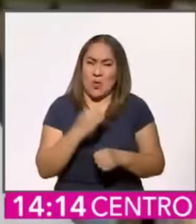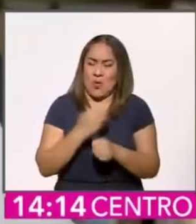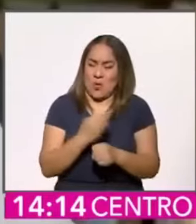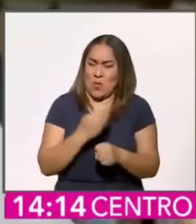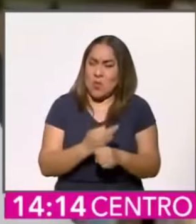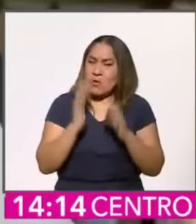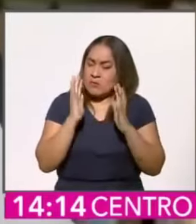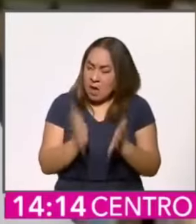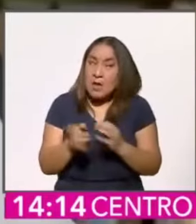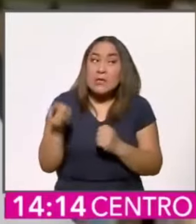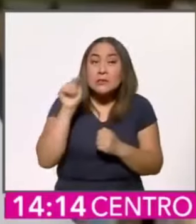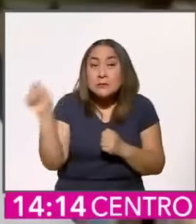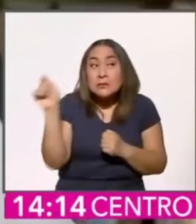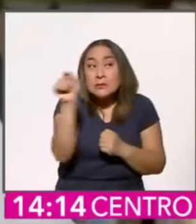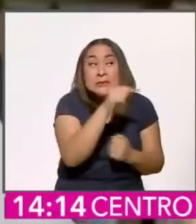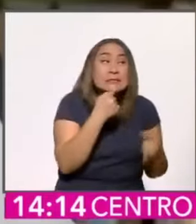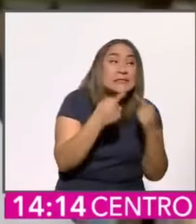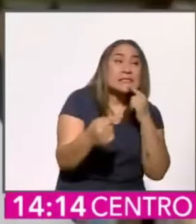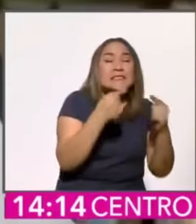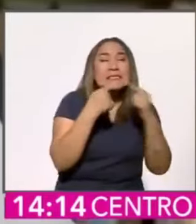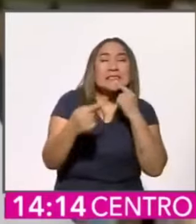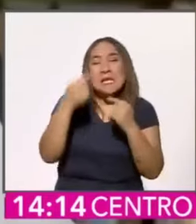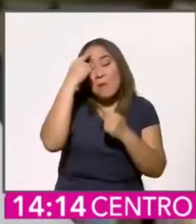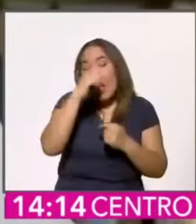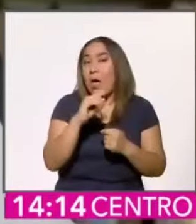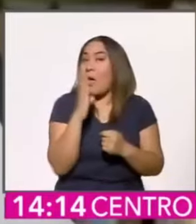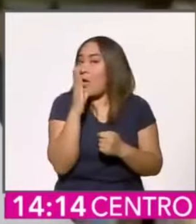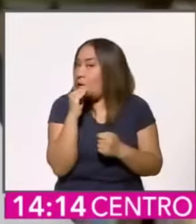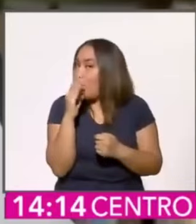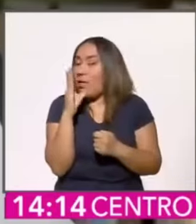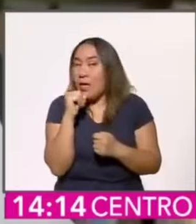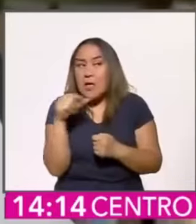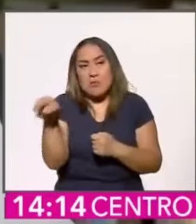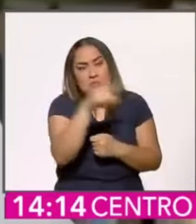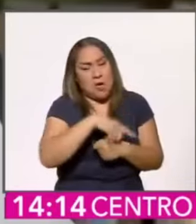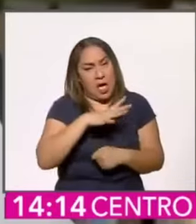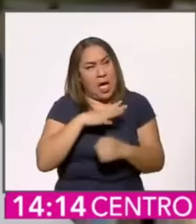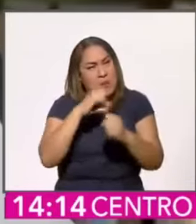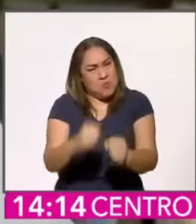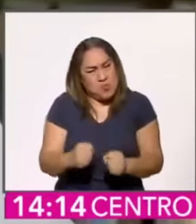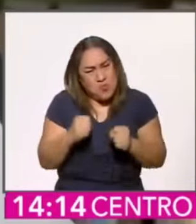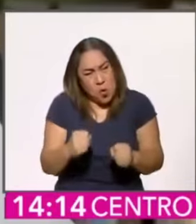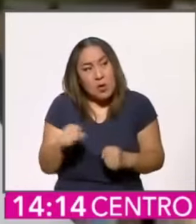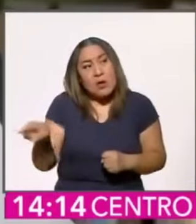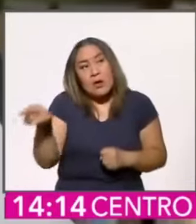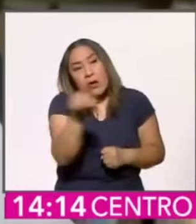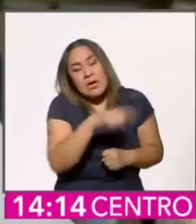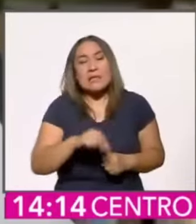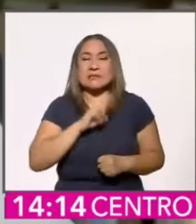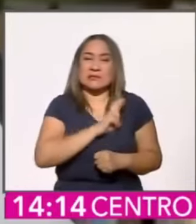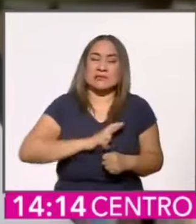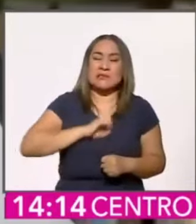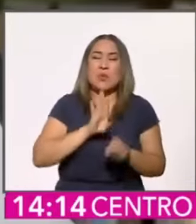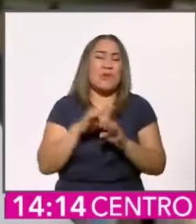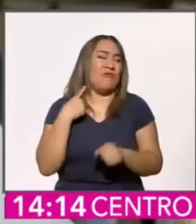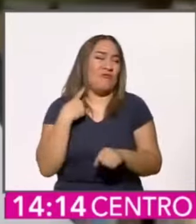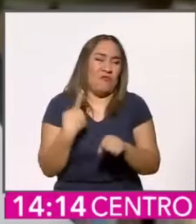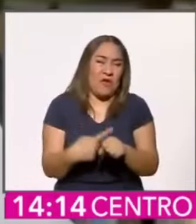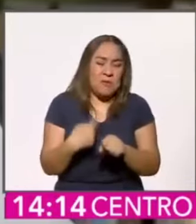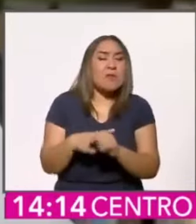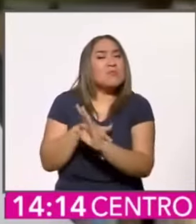esfuerzos coordinados, no han podido, pese a su enorme poder y a la rabia que les enferma con Andrés